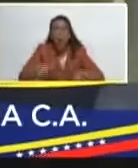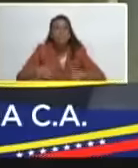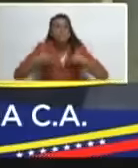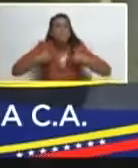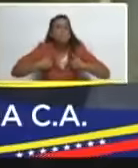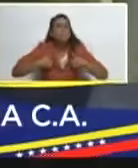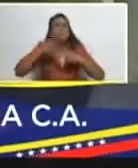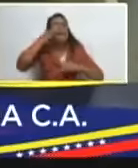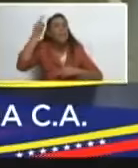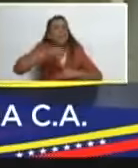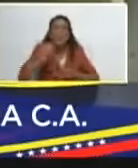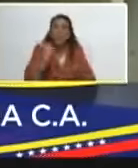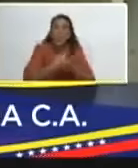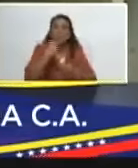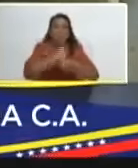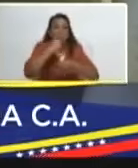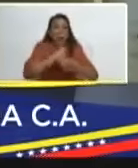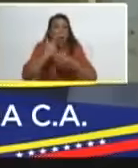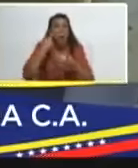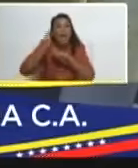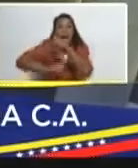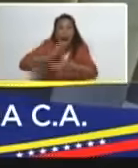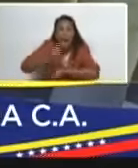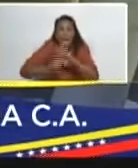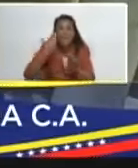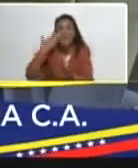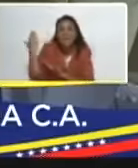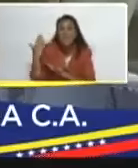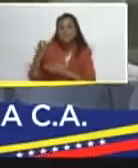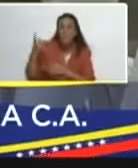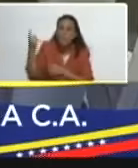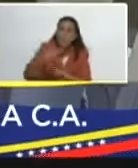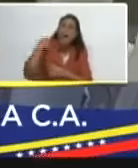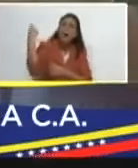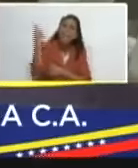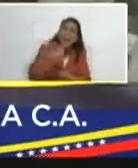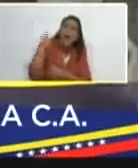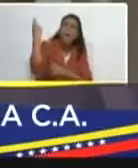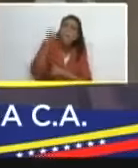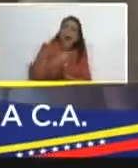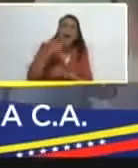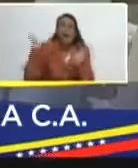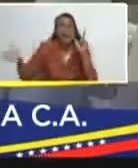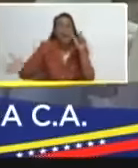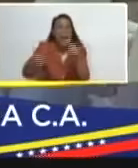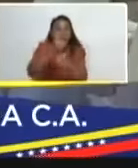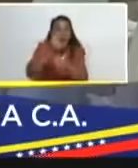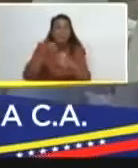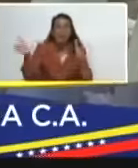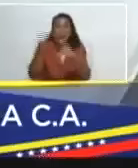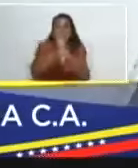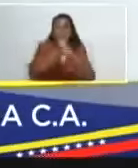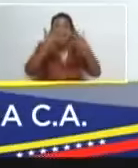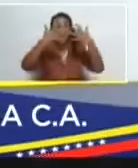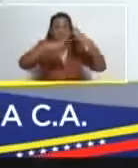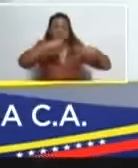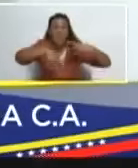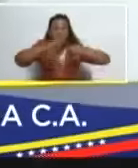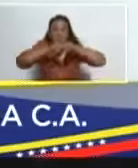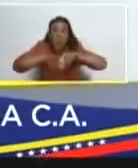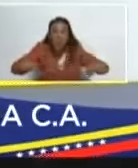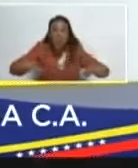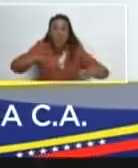las pruebas que tenemos, los hechos que tenemos, y vamos en búsqueda de más. También tenemos un alcance con una distribuidora de